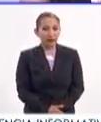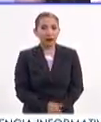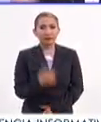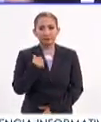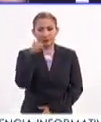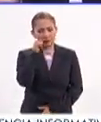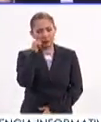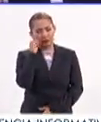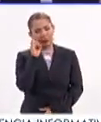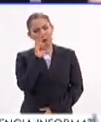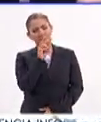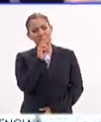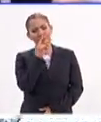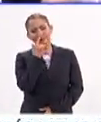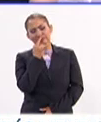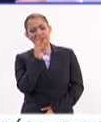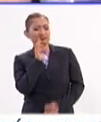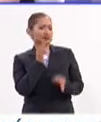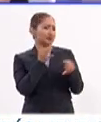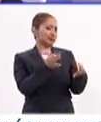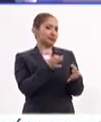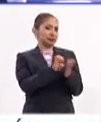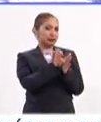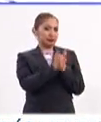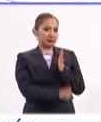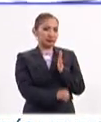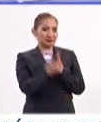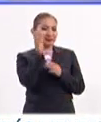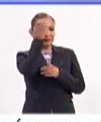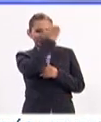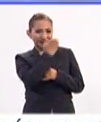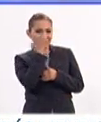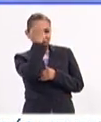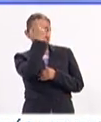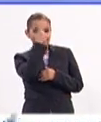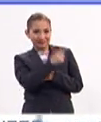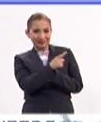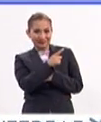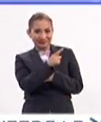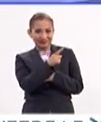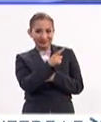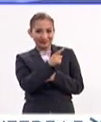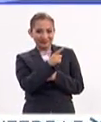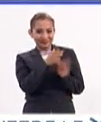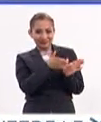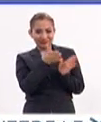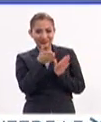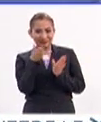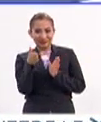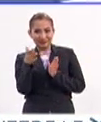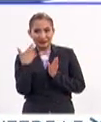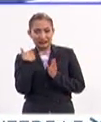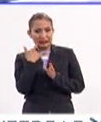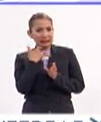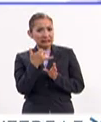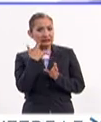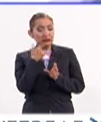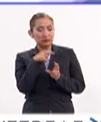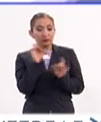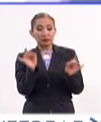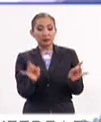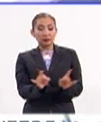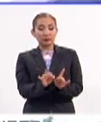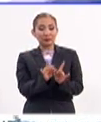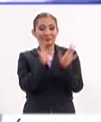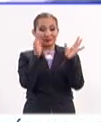siempre me ha llamado la atención el hecho de decir, por ejemplo, las pruebas para pasar el examen, ¿no? Son muy intensas, pero de